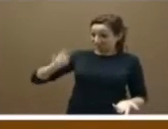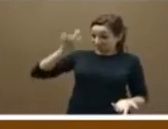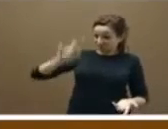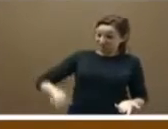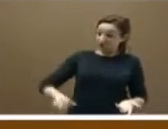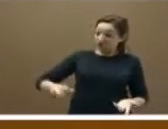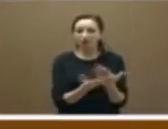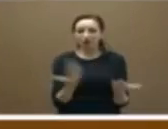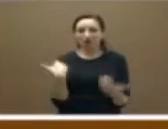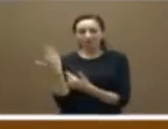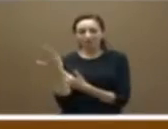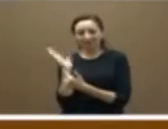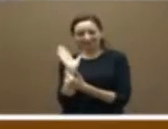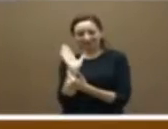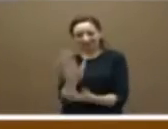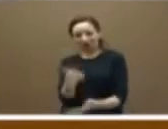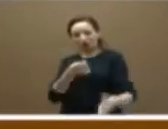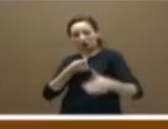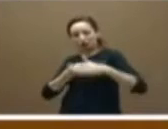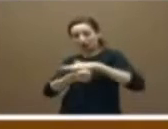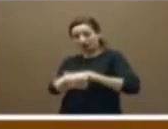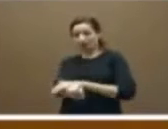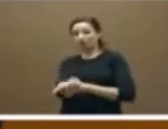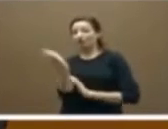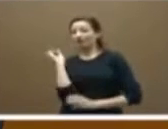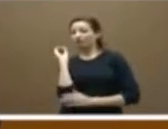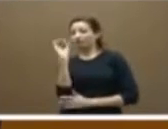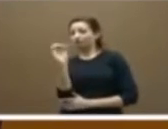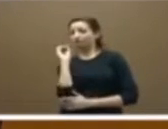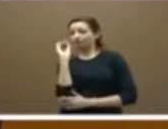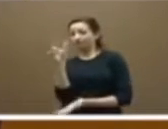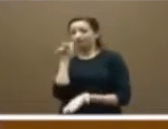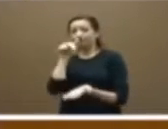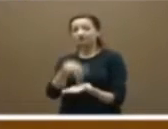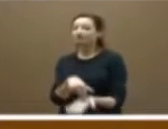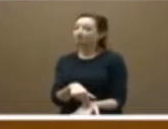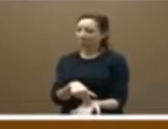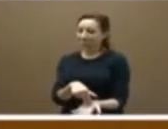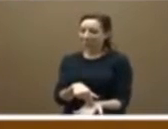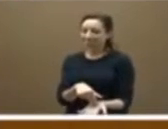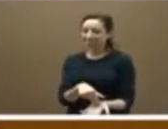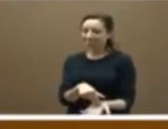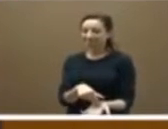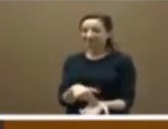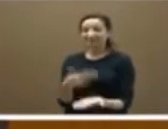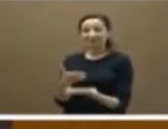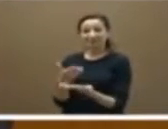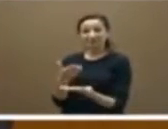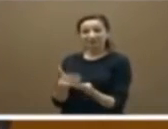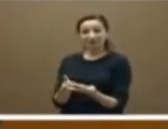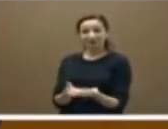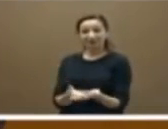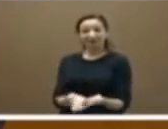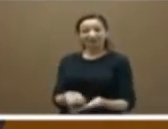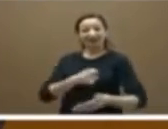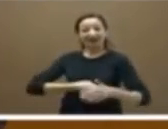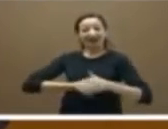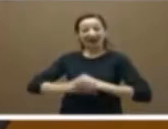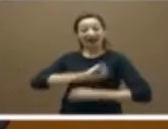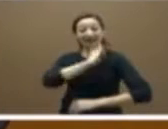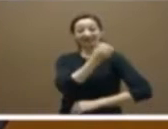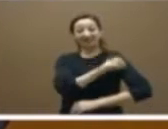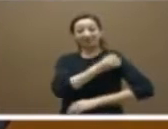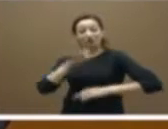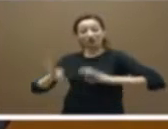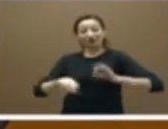su condición. La solicitud de comparecencia, le sugiero que se vaya al registro de la Cámara. Verá que tiene una fecha